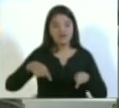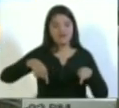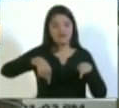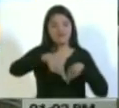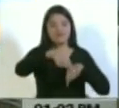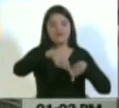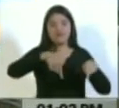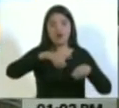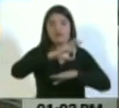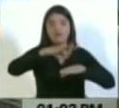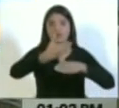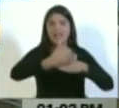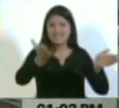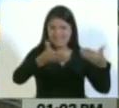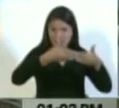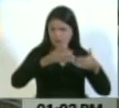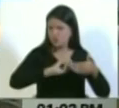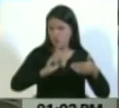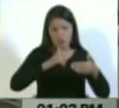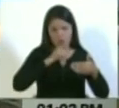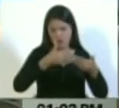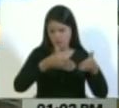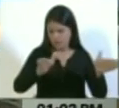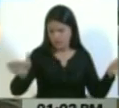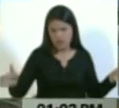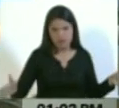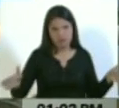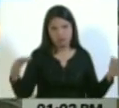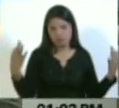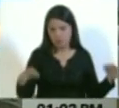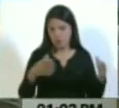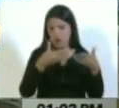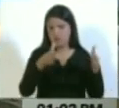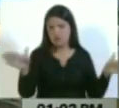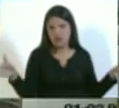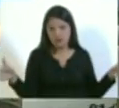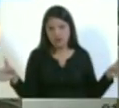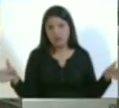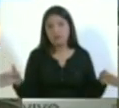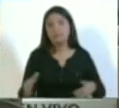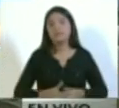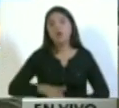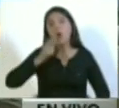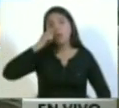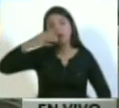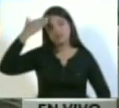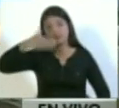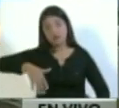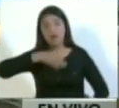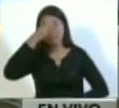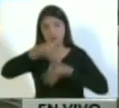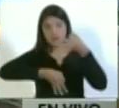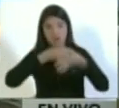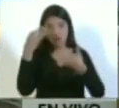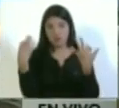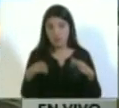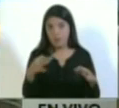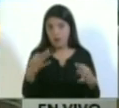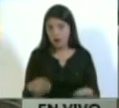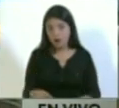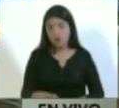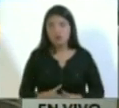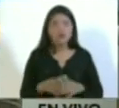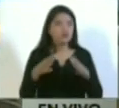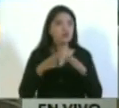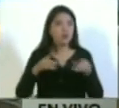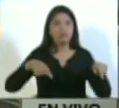hay cierre de frontera. La frontera está abierta. Nos ha dicho el señor general Parra Vega que los